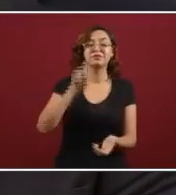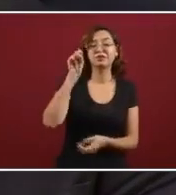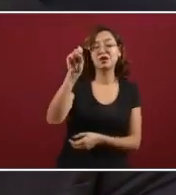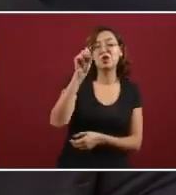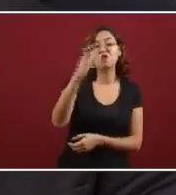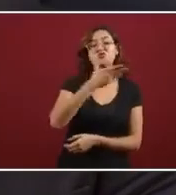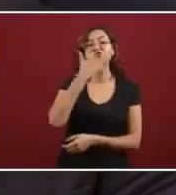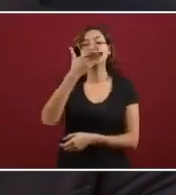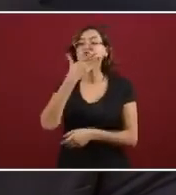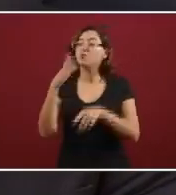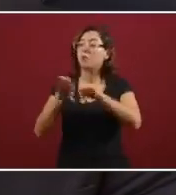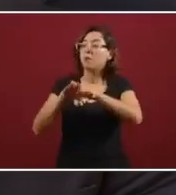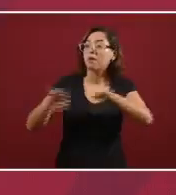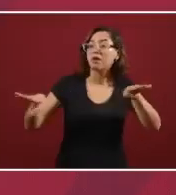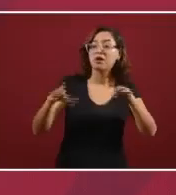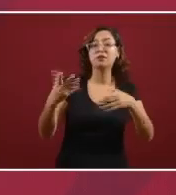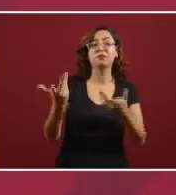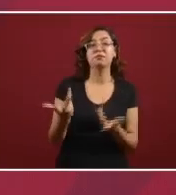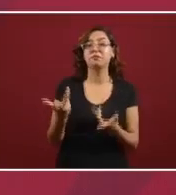sin democracia en México.